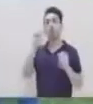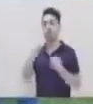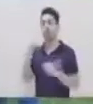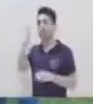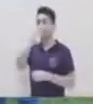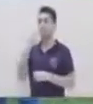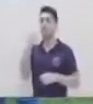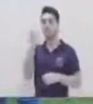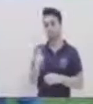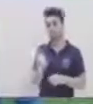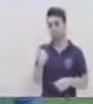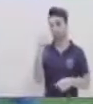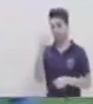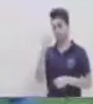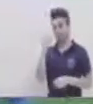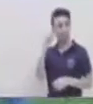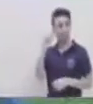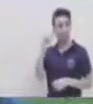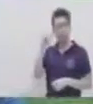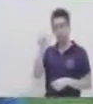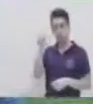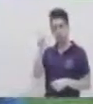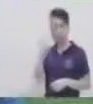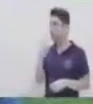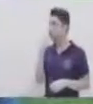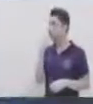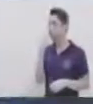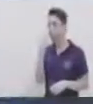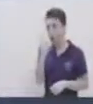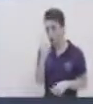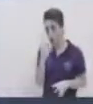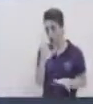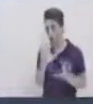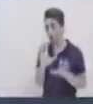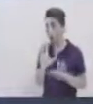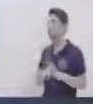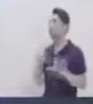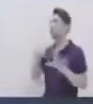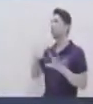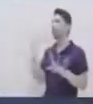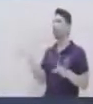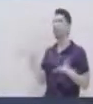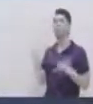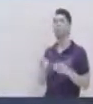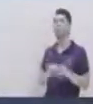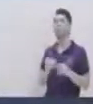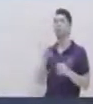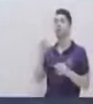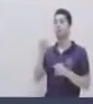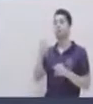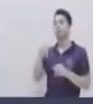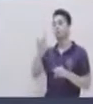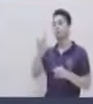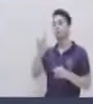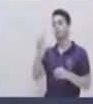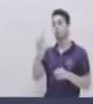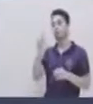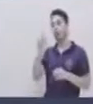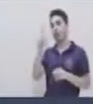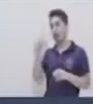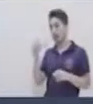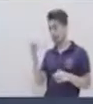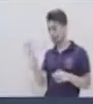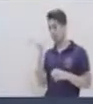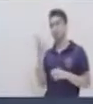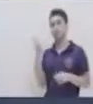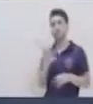puede ser singular, solo uno, se refiere a cuántas personas llevan a cabo la acción, y el plural a partir de dos, dos o más